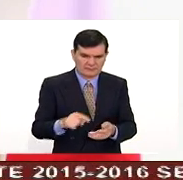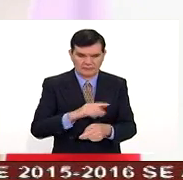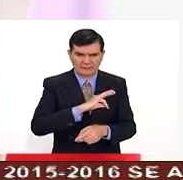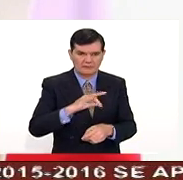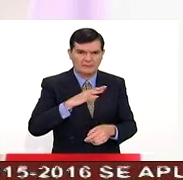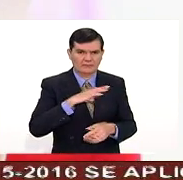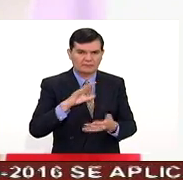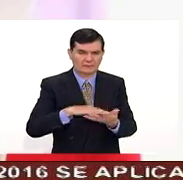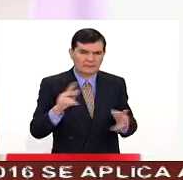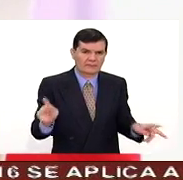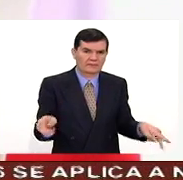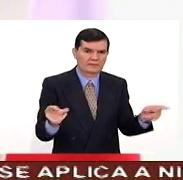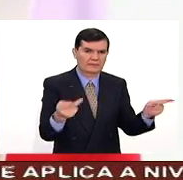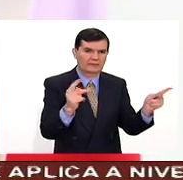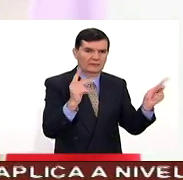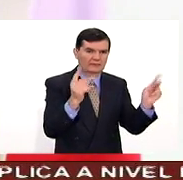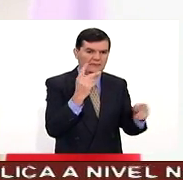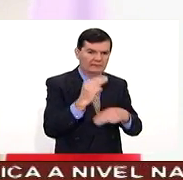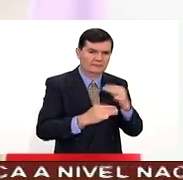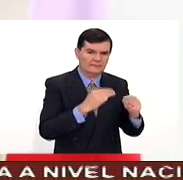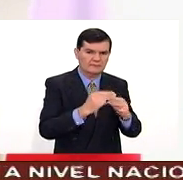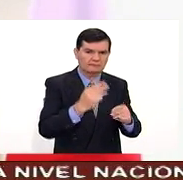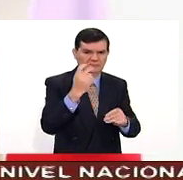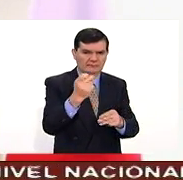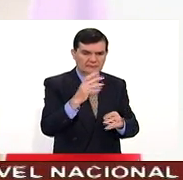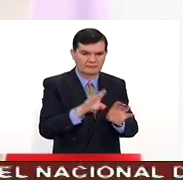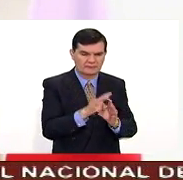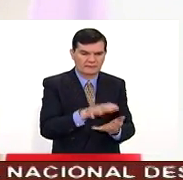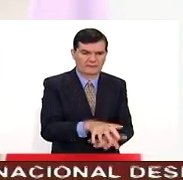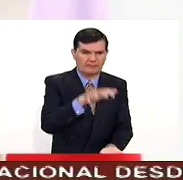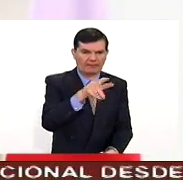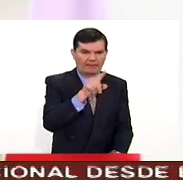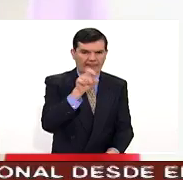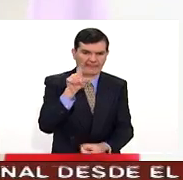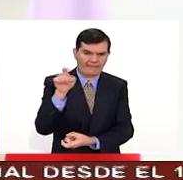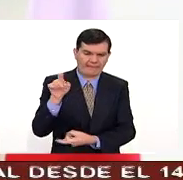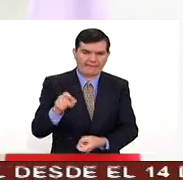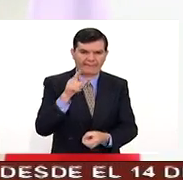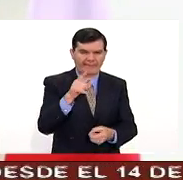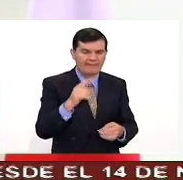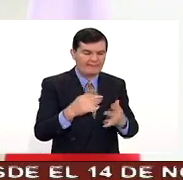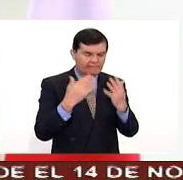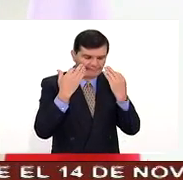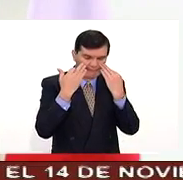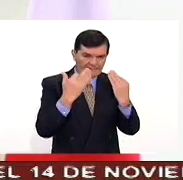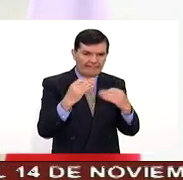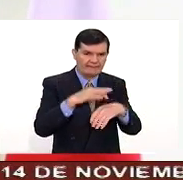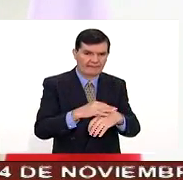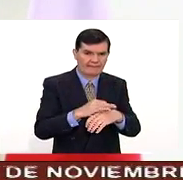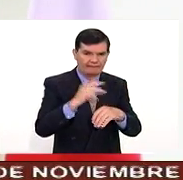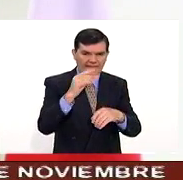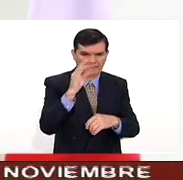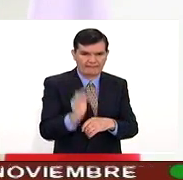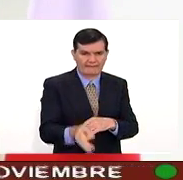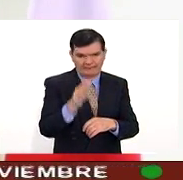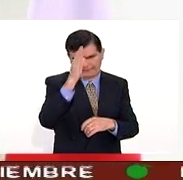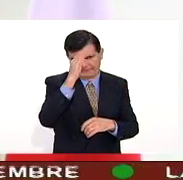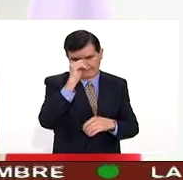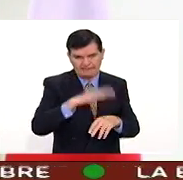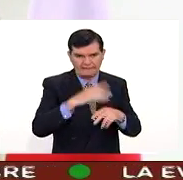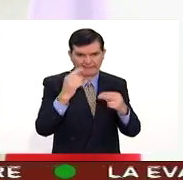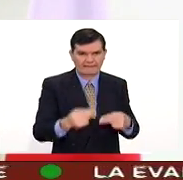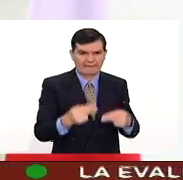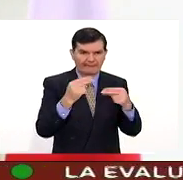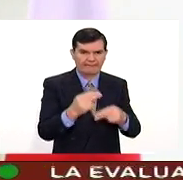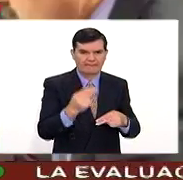pues tienen más petróleo para venderle al mundo y eso les genera mayores ingresos, y es evidente que no están de acuerdo en acabar con un